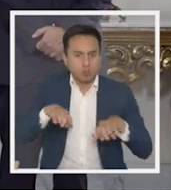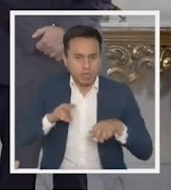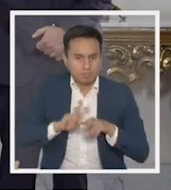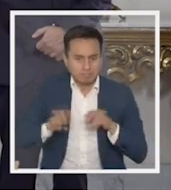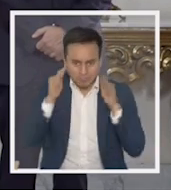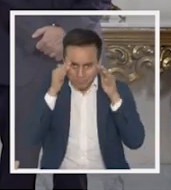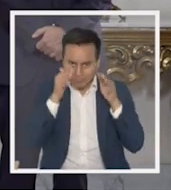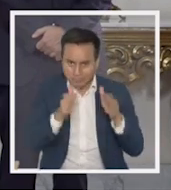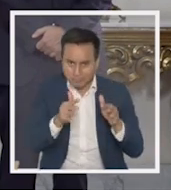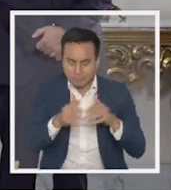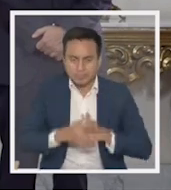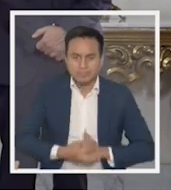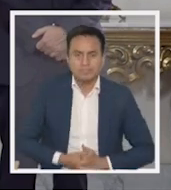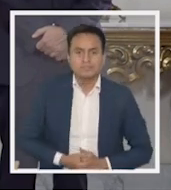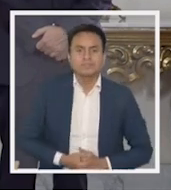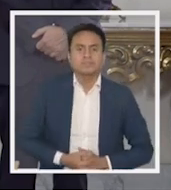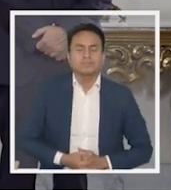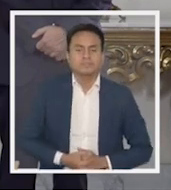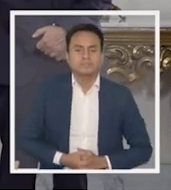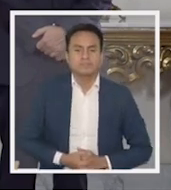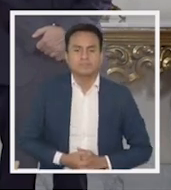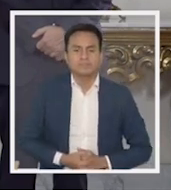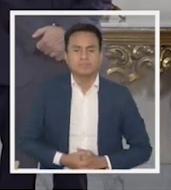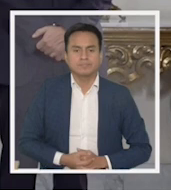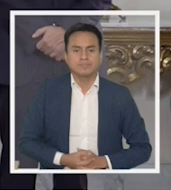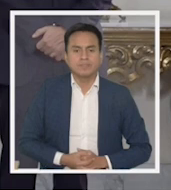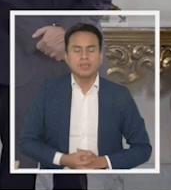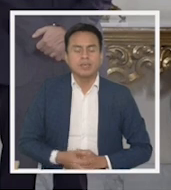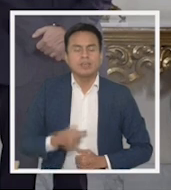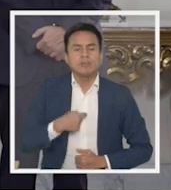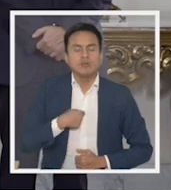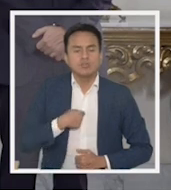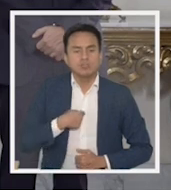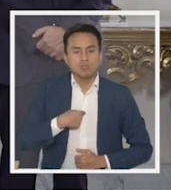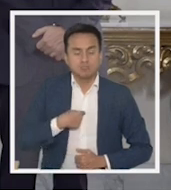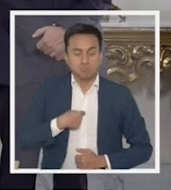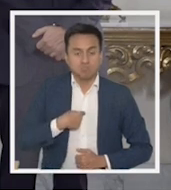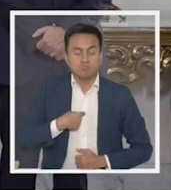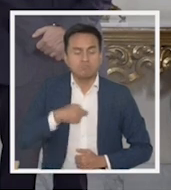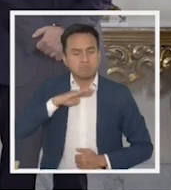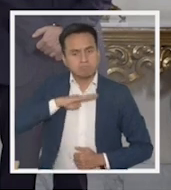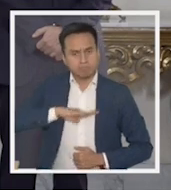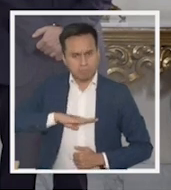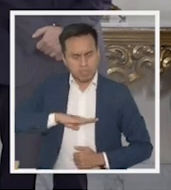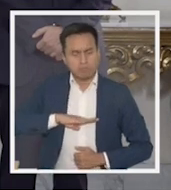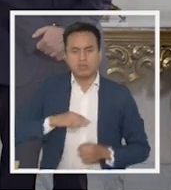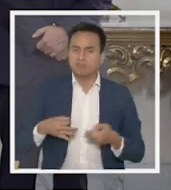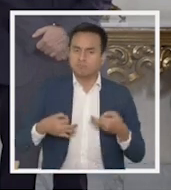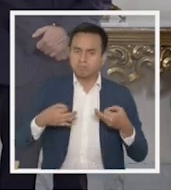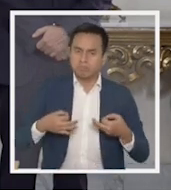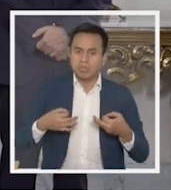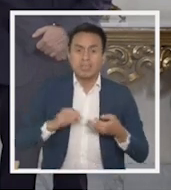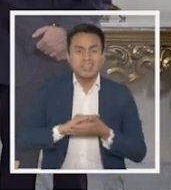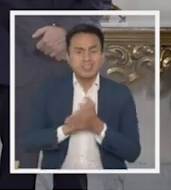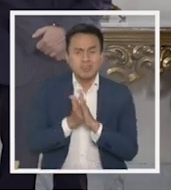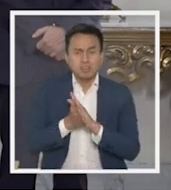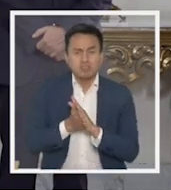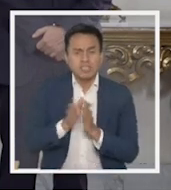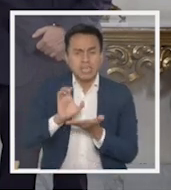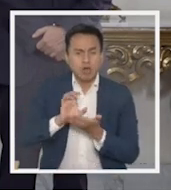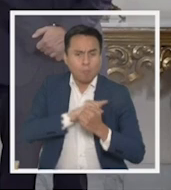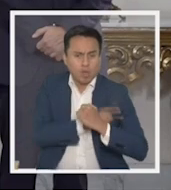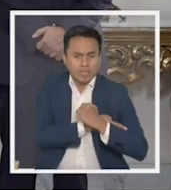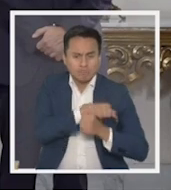Estoy satisfecho de que todos los poderes del Estado, representados por el presidente de la Cámara de Diputados,